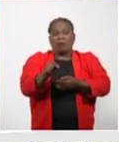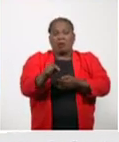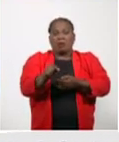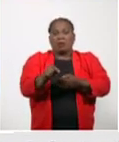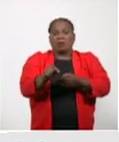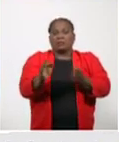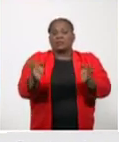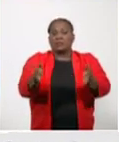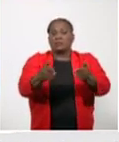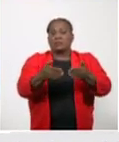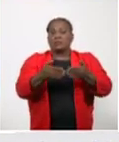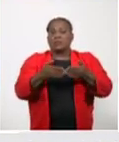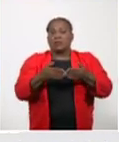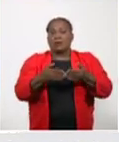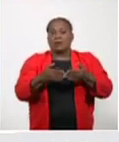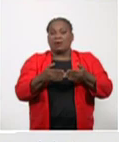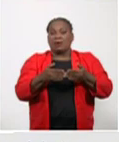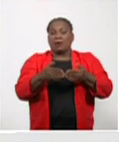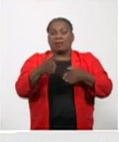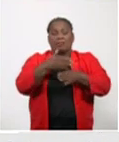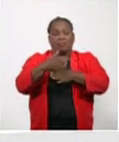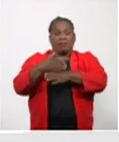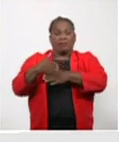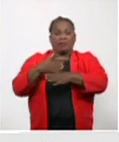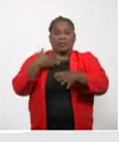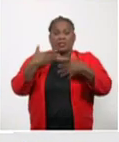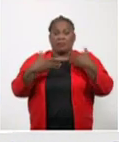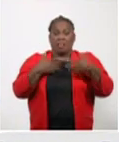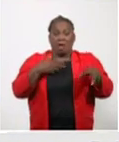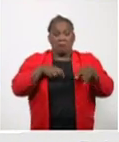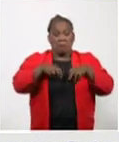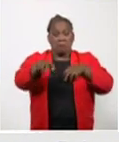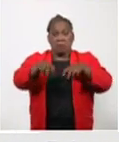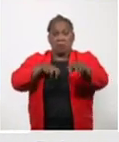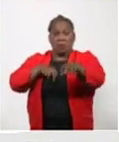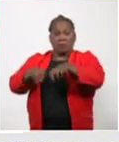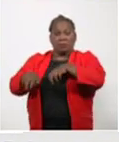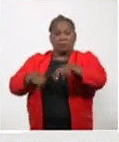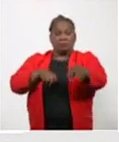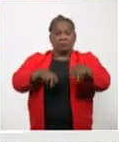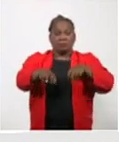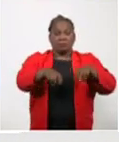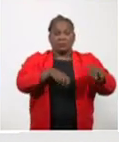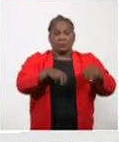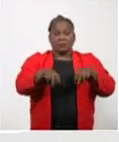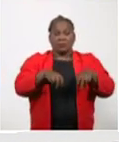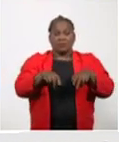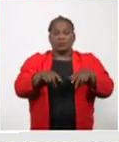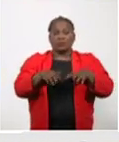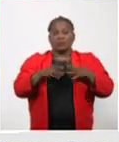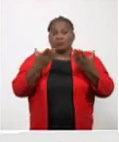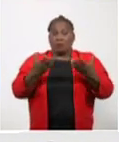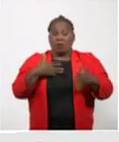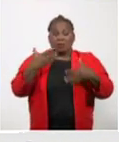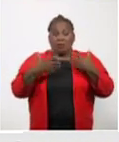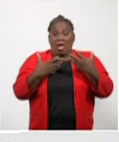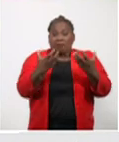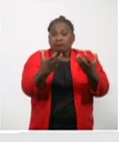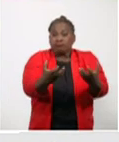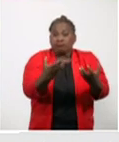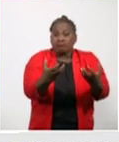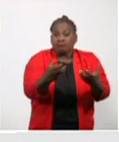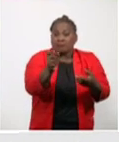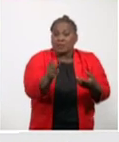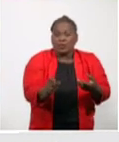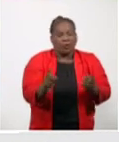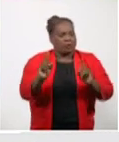diferentes actividades, movimientos, actividades que puedan concentrar personas. En